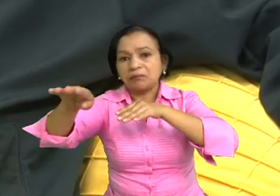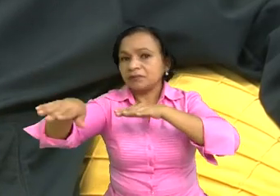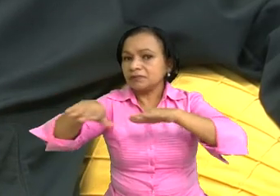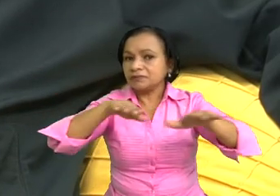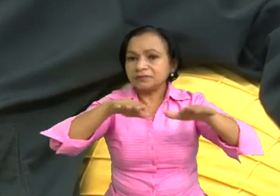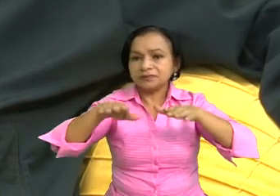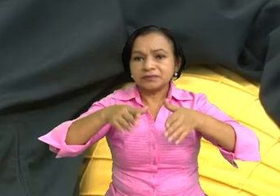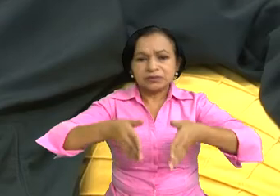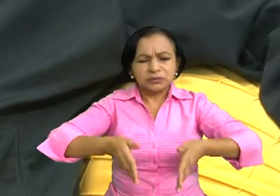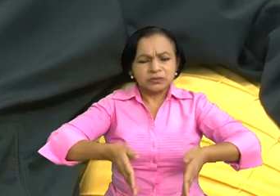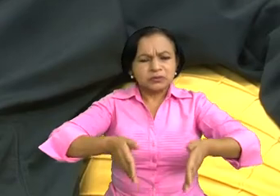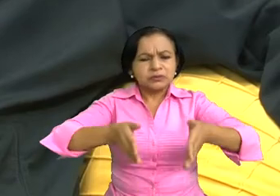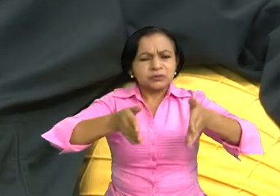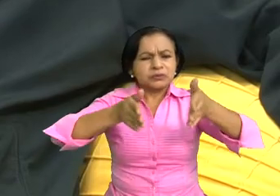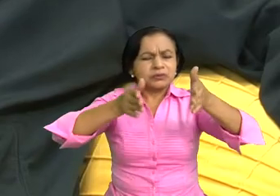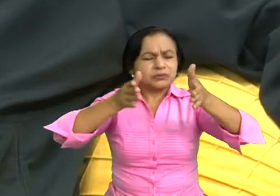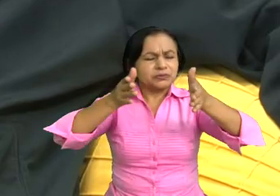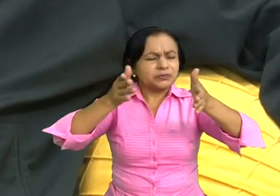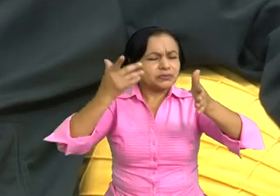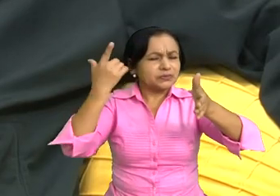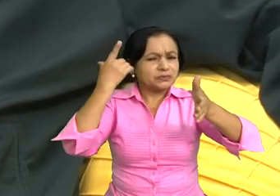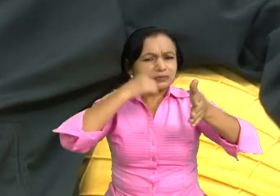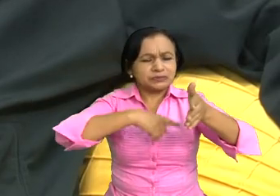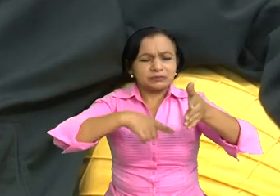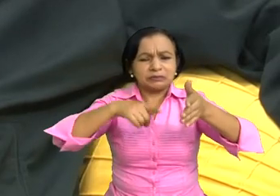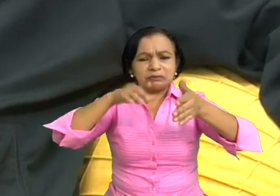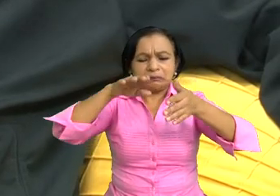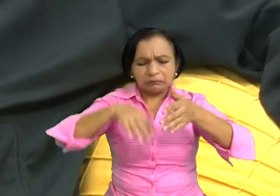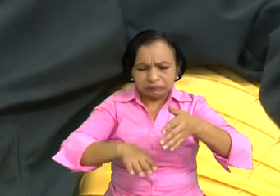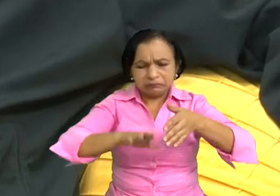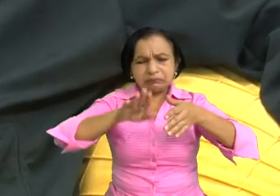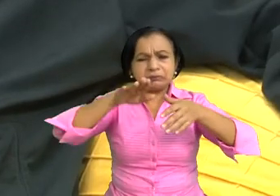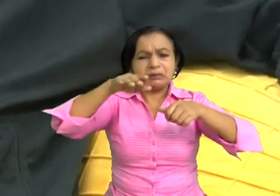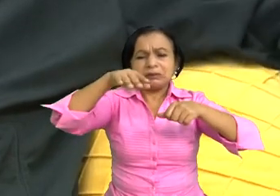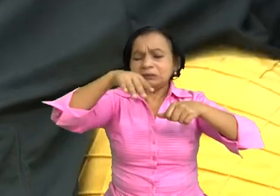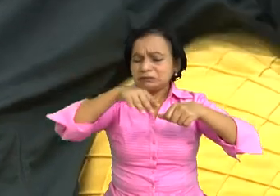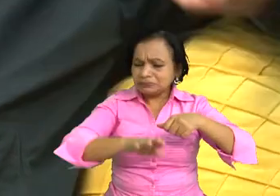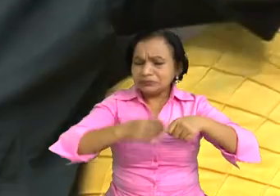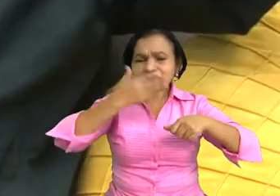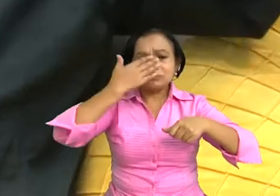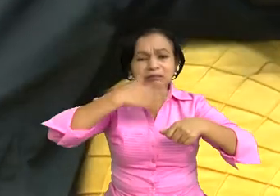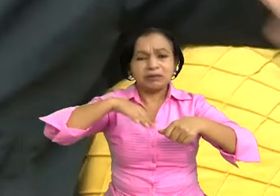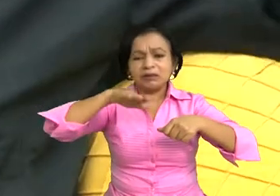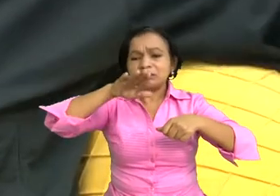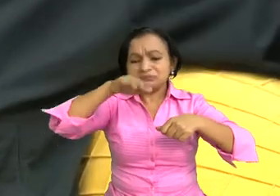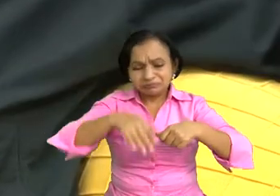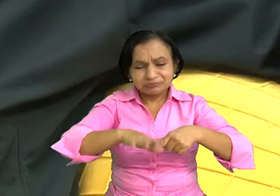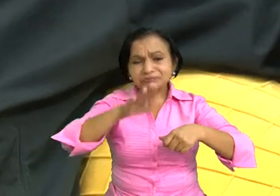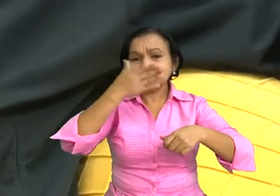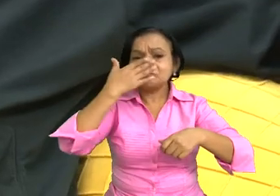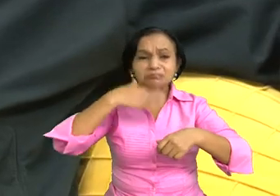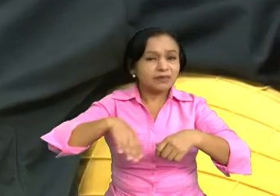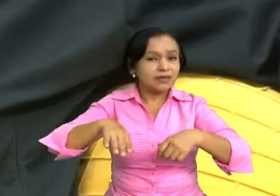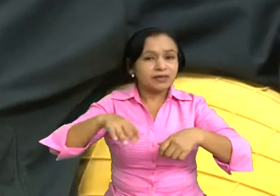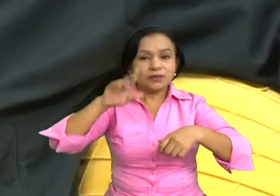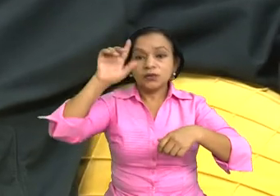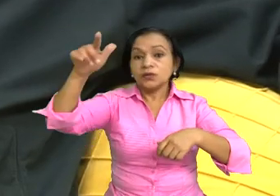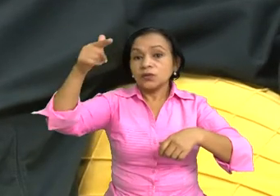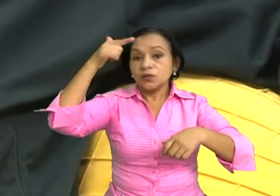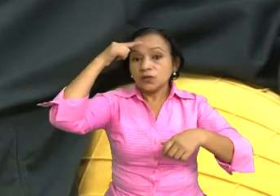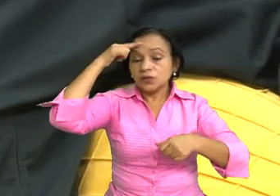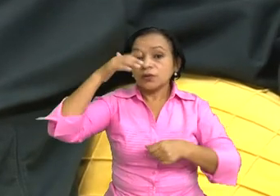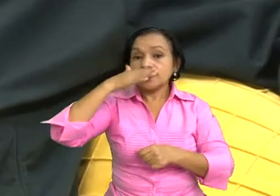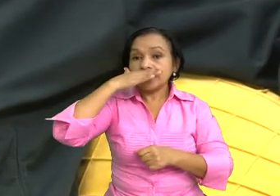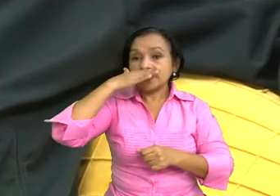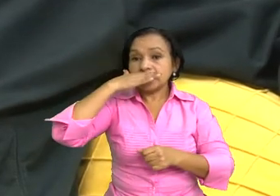una carretera espantosa, un camino malísimo, y fue nuestro gobierno sandinista el que construyó la